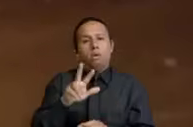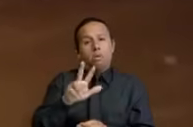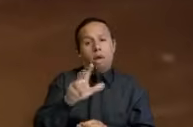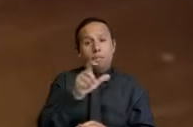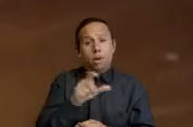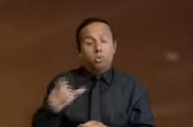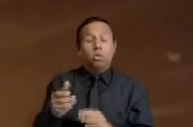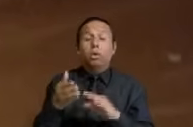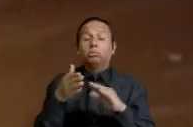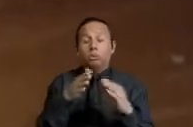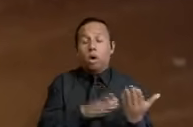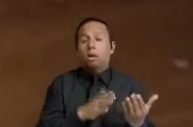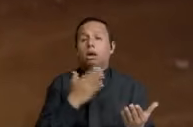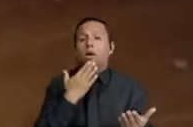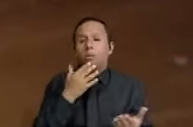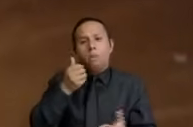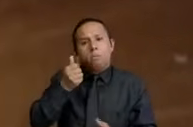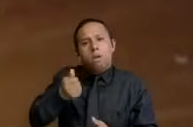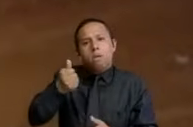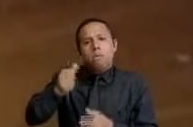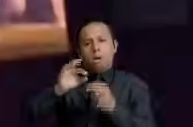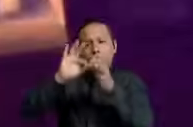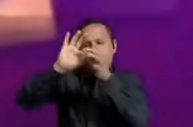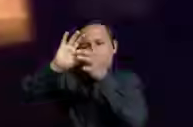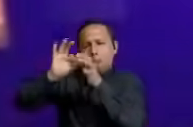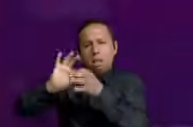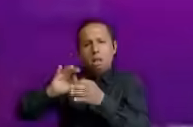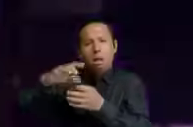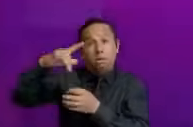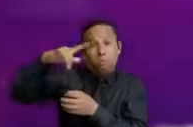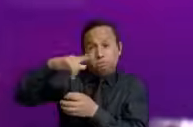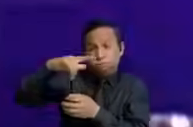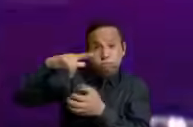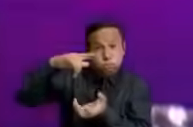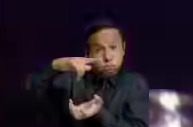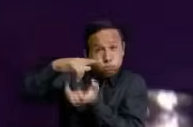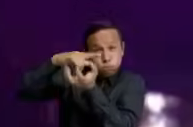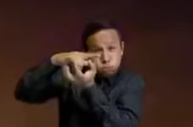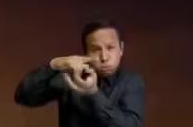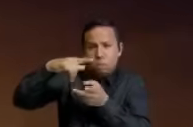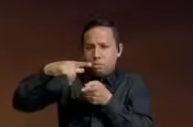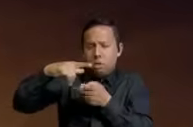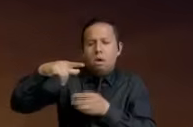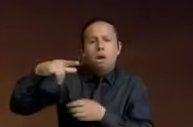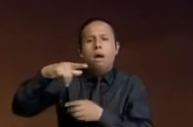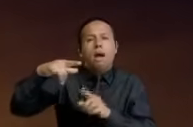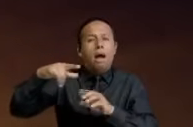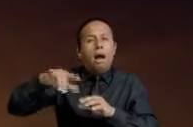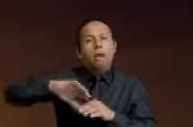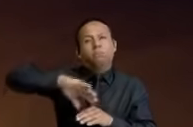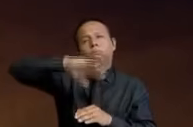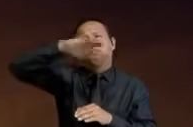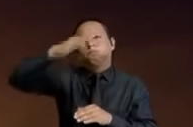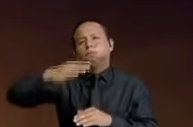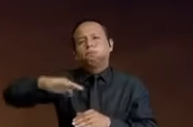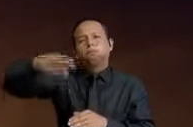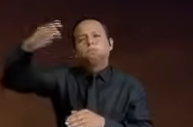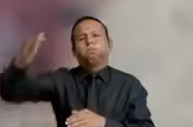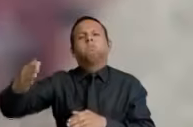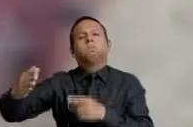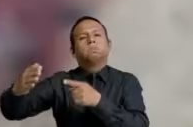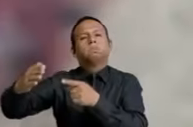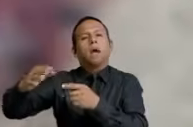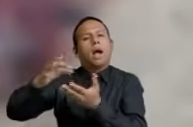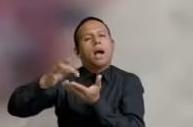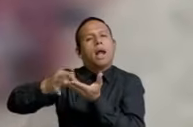perdieron la vida Cuando manipulaban un dron con carga explosiva ellos permanecían en lo alto de un cerro en la parroquia Aurora del cantón